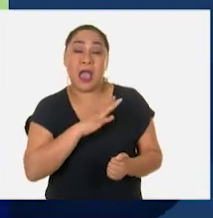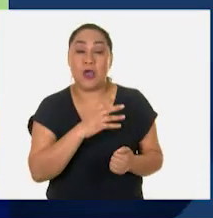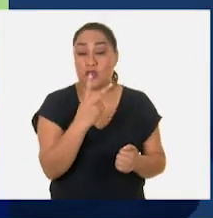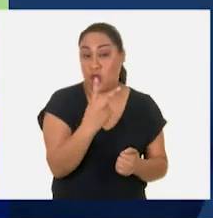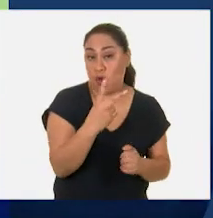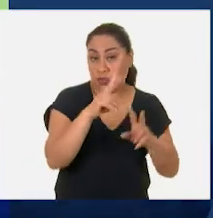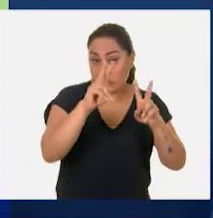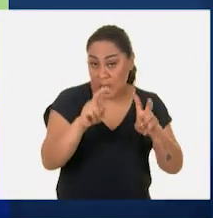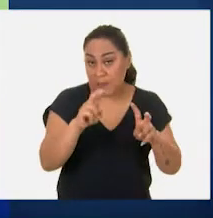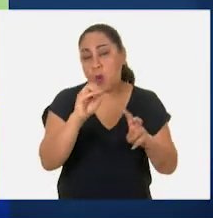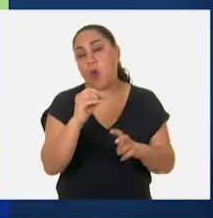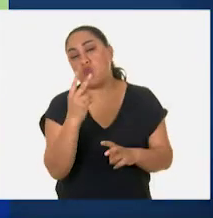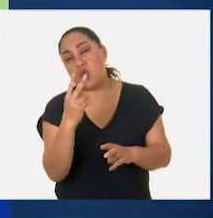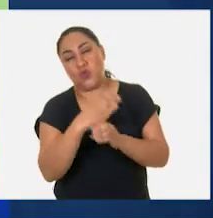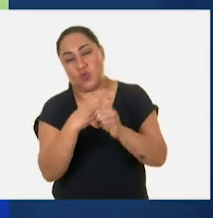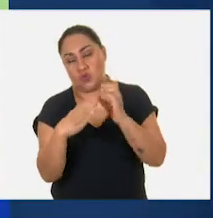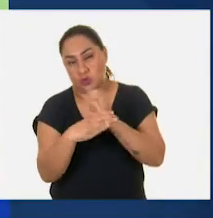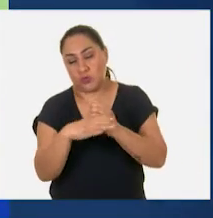temas o elementos.